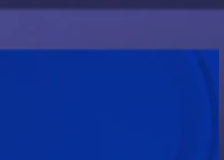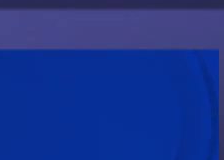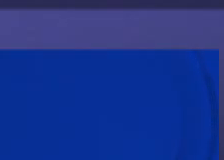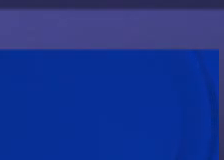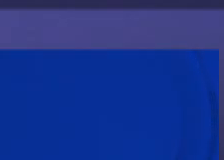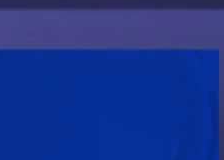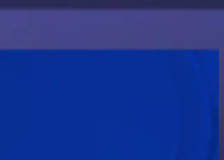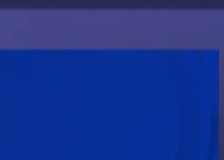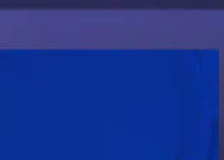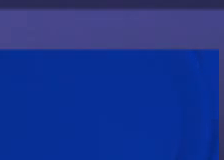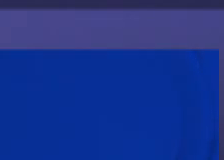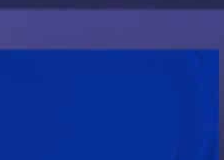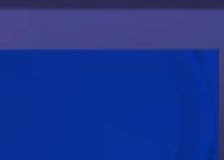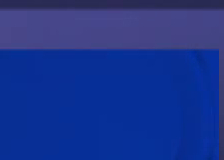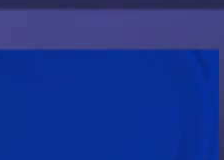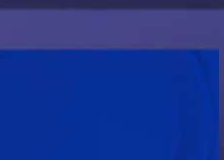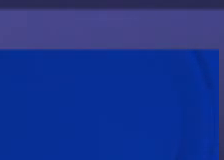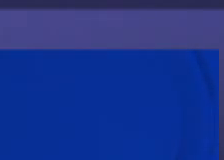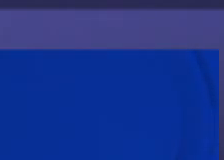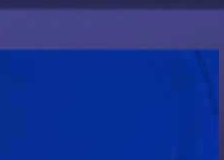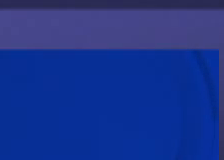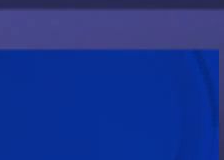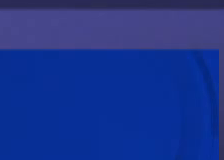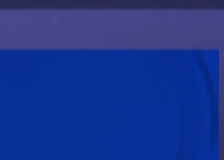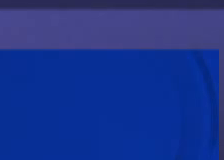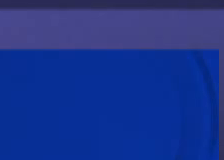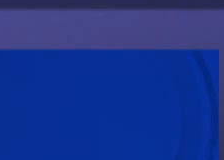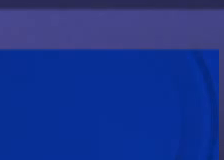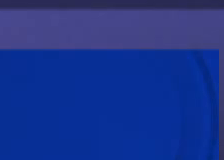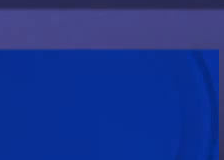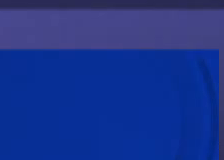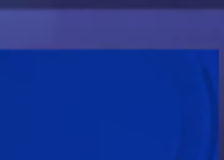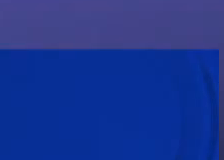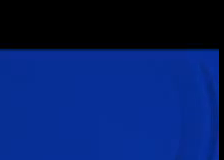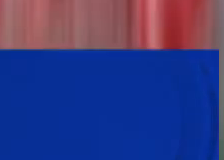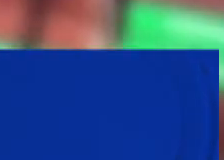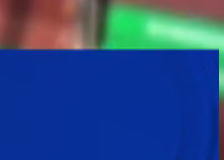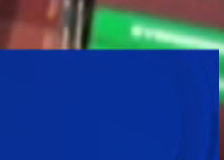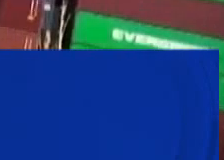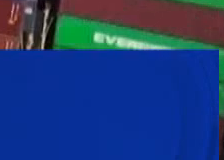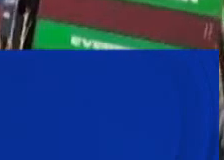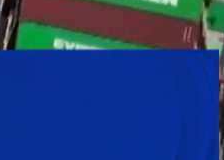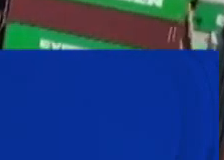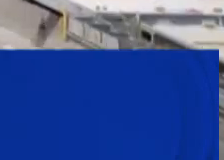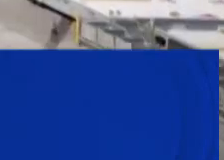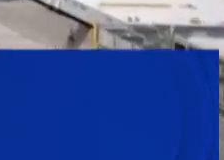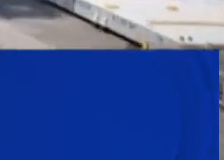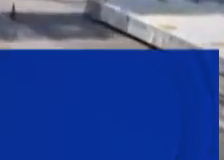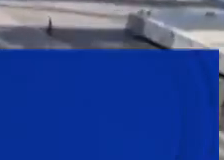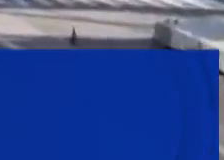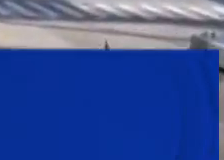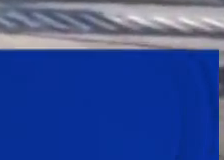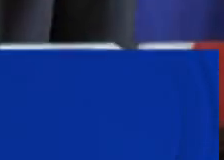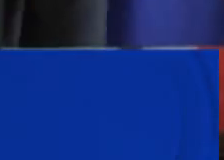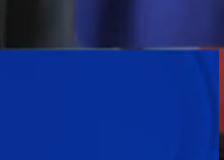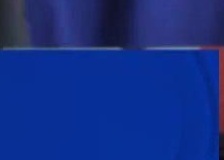will help shape Europe's role in the global economy for the decades to come. Con estas perspectivas, el